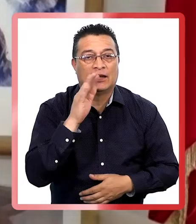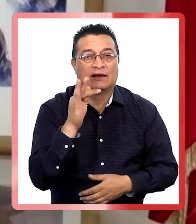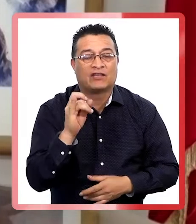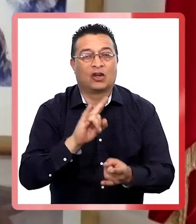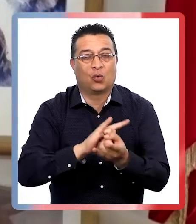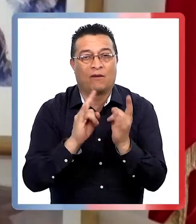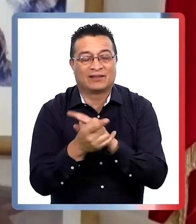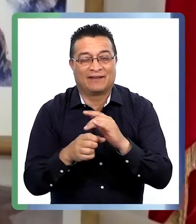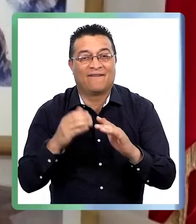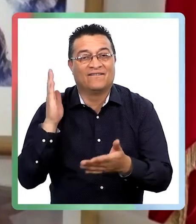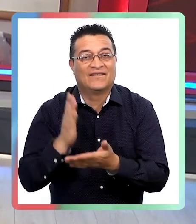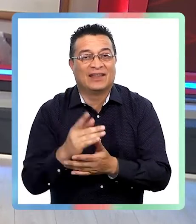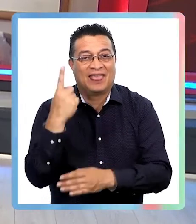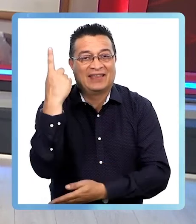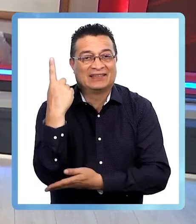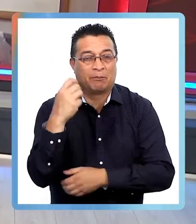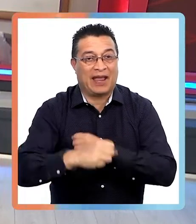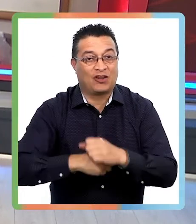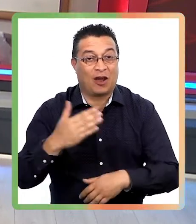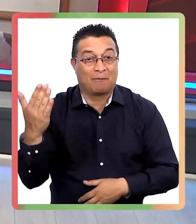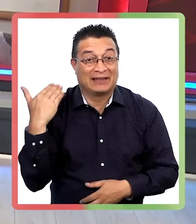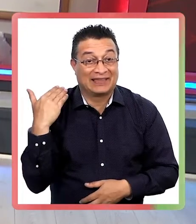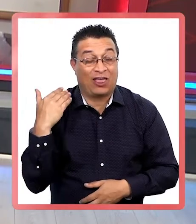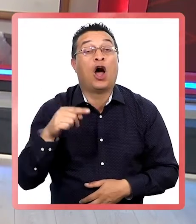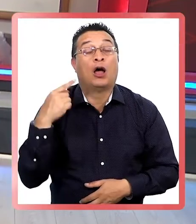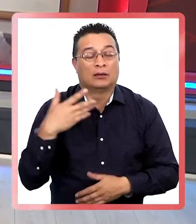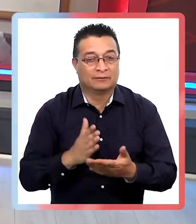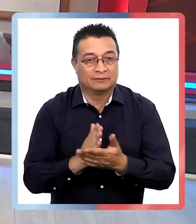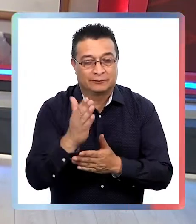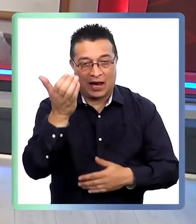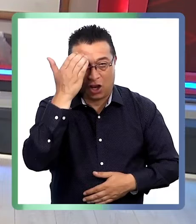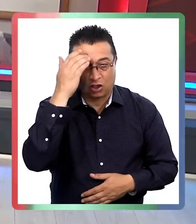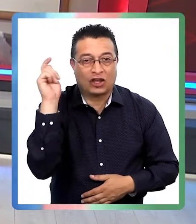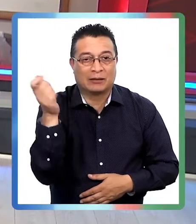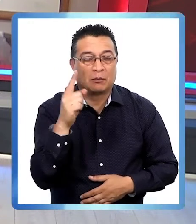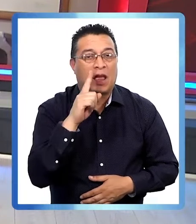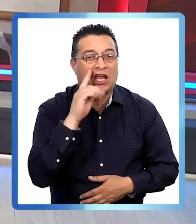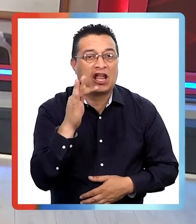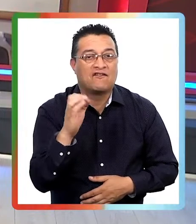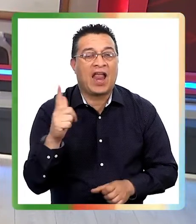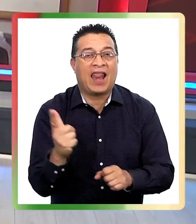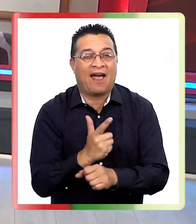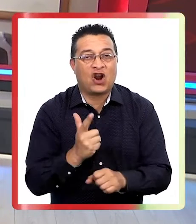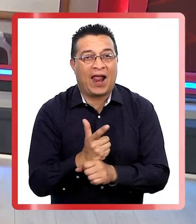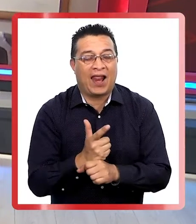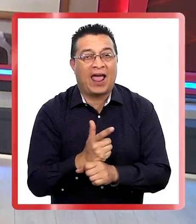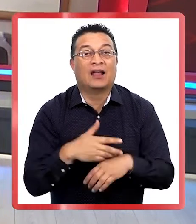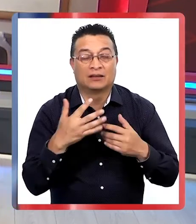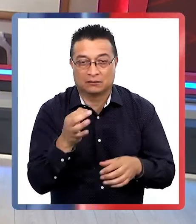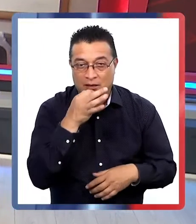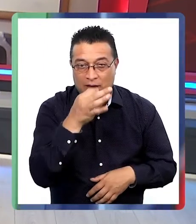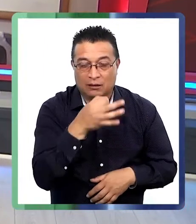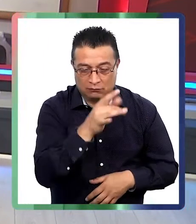IFE universal, que se terminó en el mes de diciembre del año pasado, y se inició en el mes de agosto, septiembre con el IFE laboral. De manera tal de